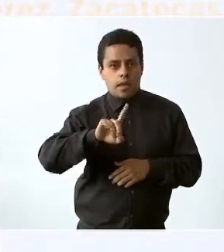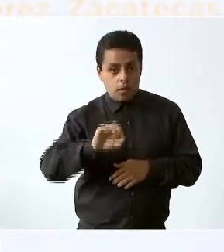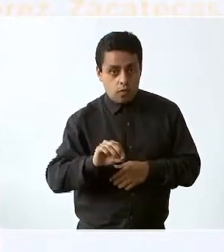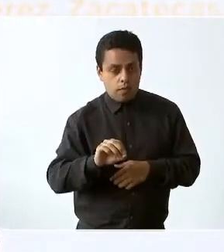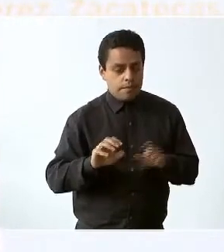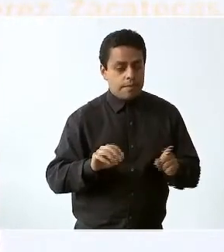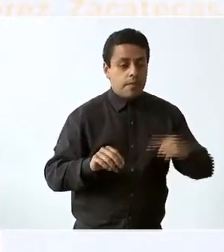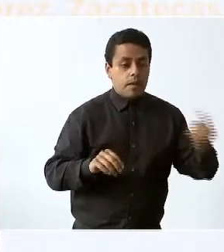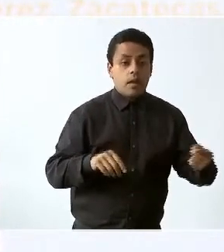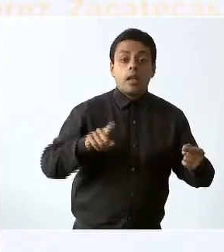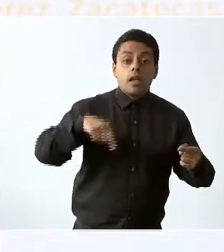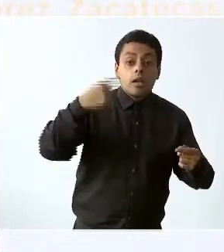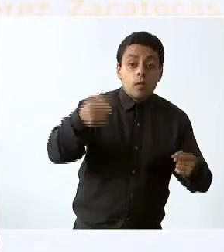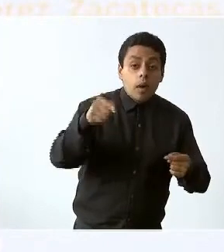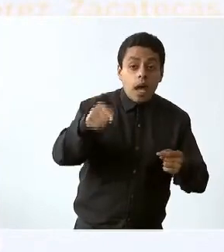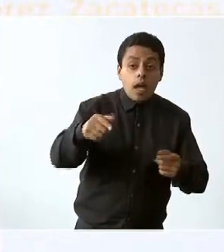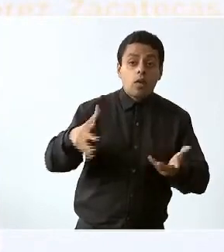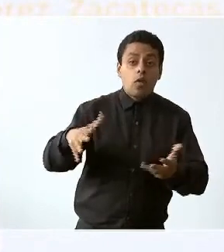gobierno maderista,